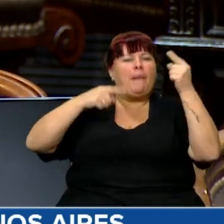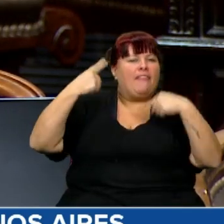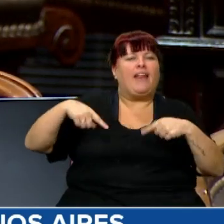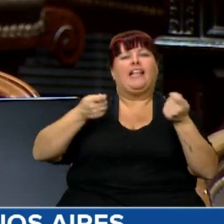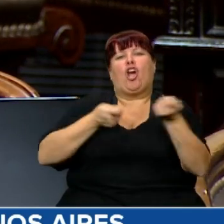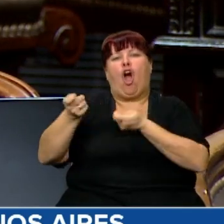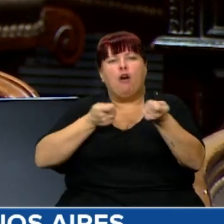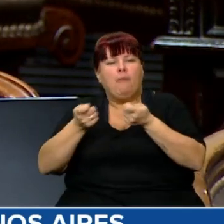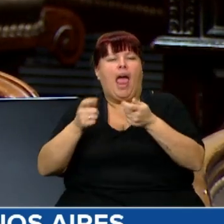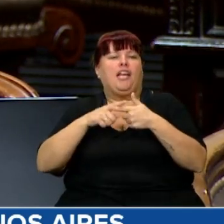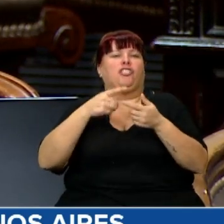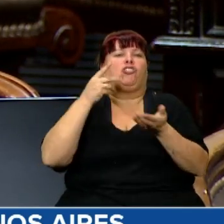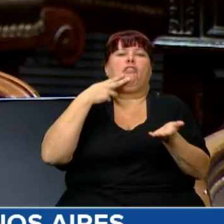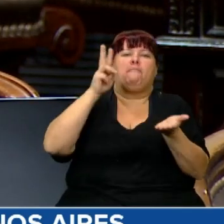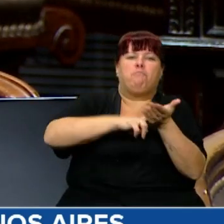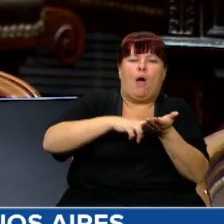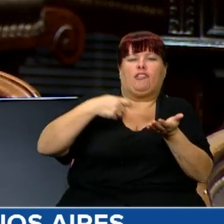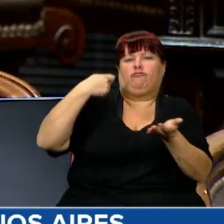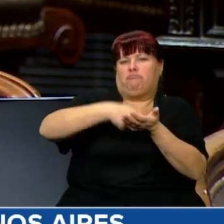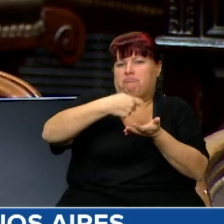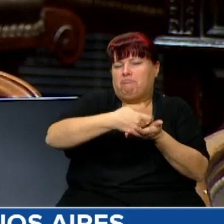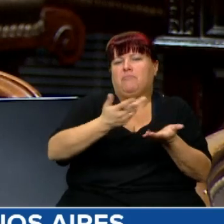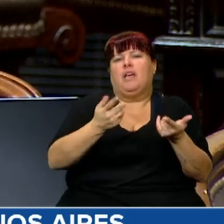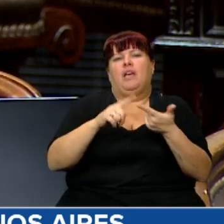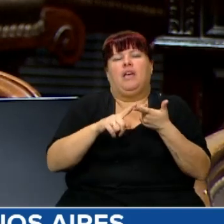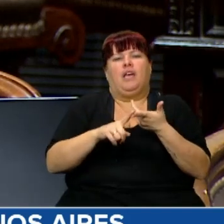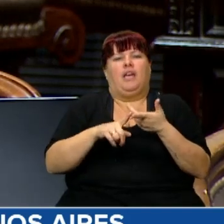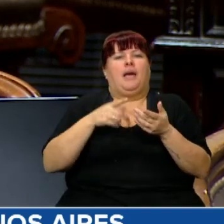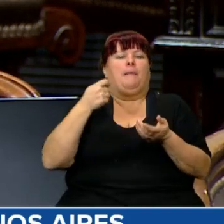medidas comerciales, medidas tributarias, medidas